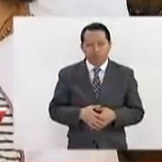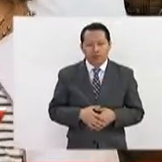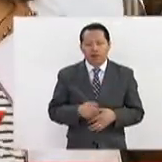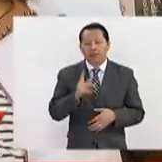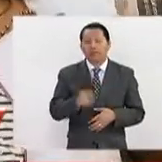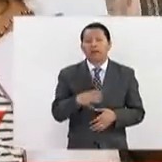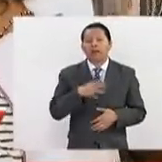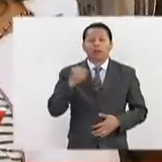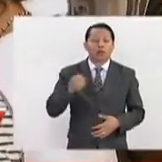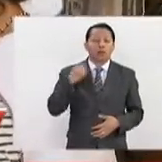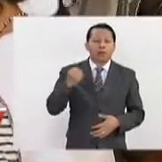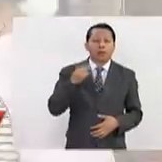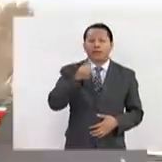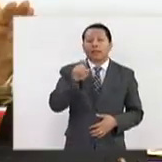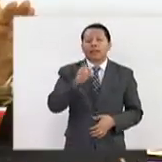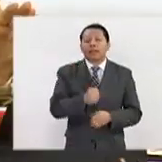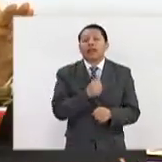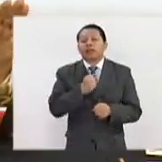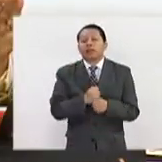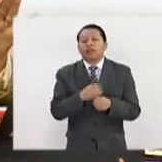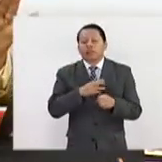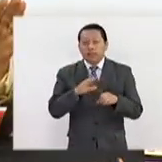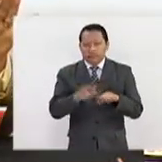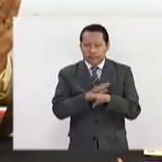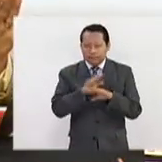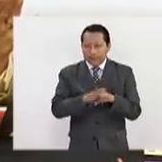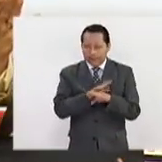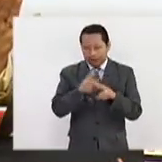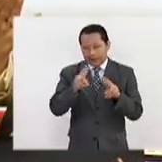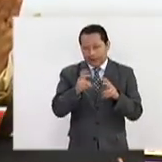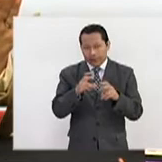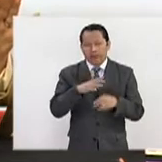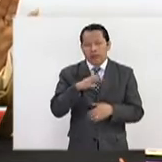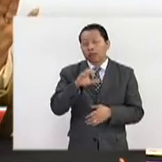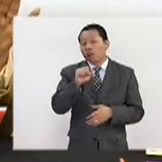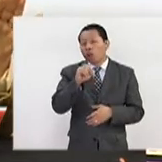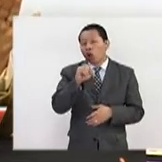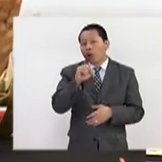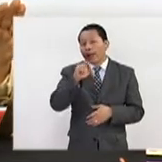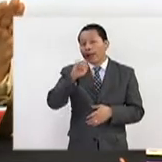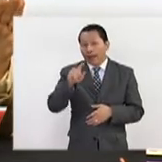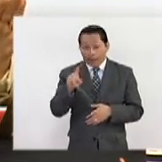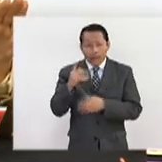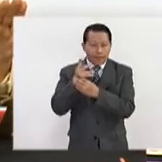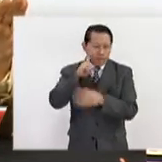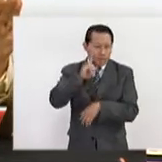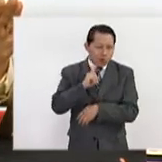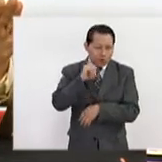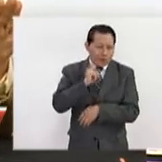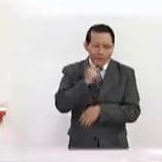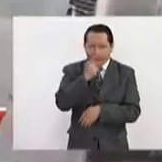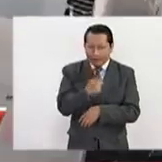Durante la ponencia 100 años de reformismo electoral en México, la catedrática Soledad Loaesa dijo que el estado de salud de la democracia ha